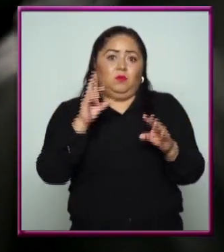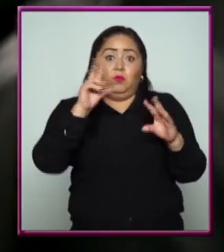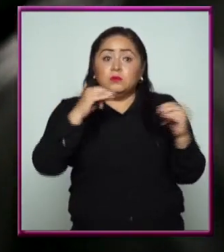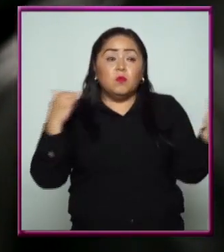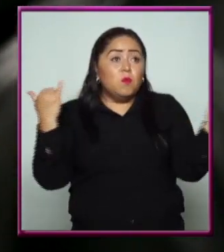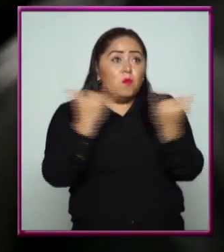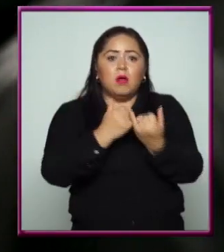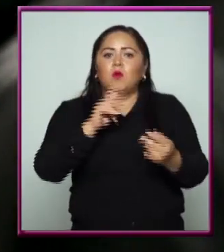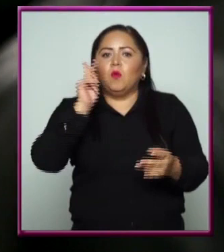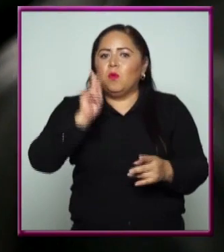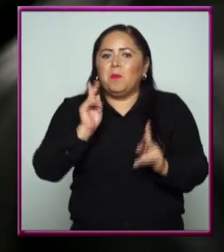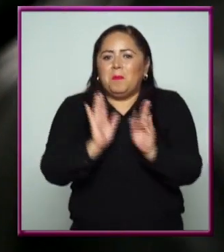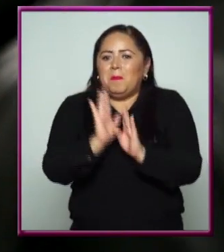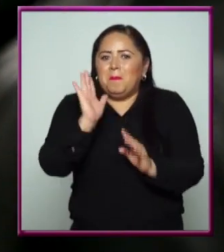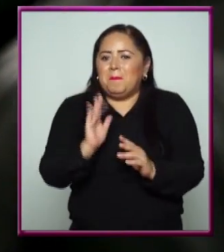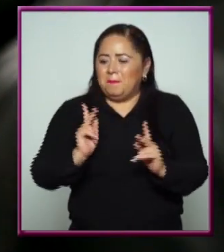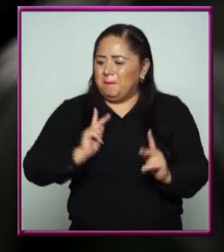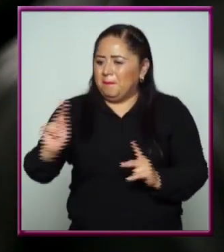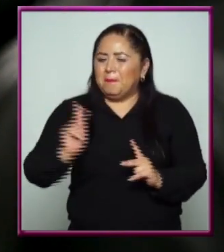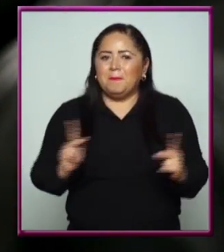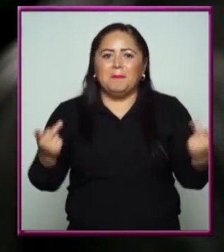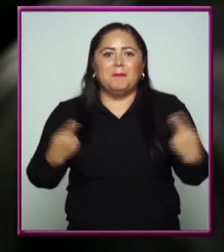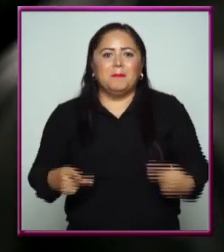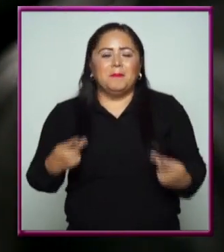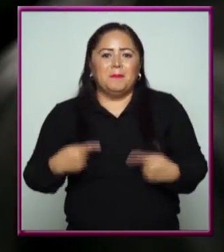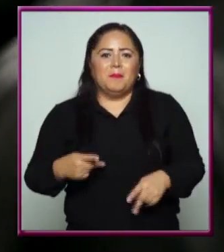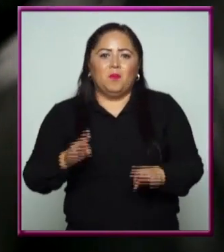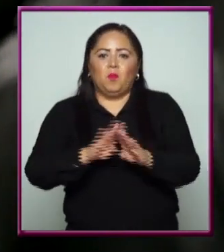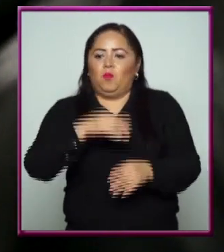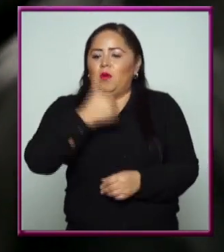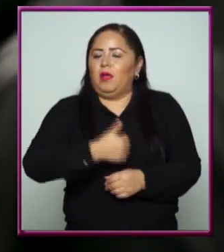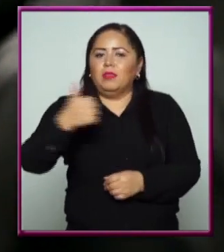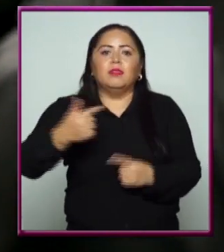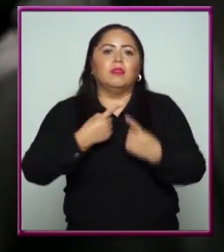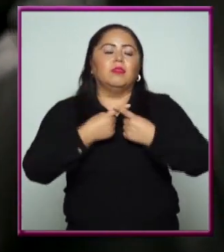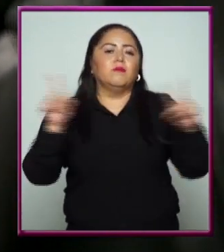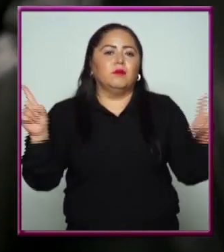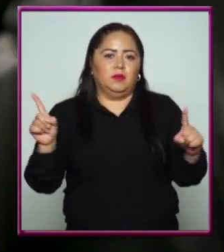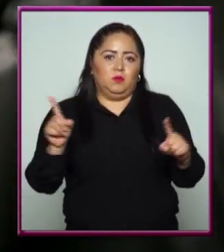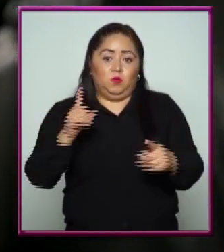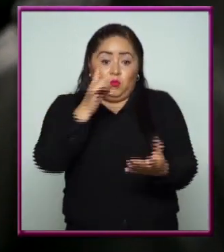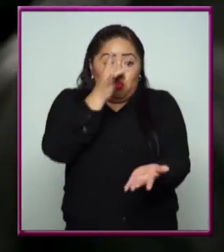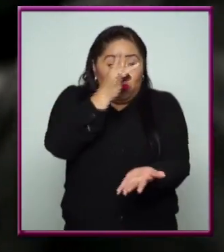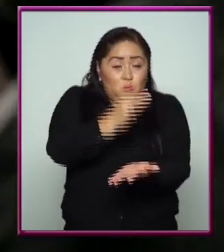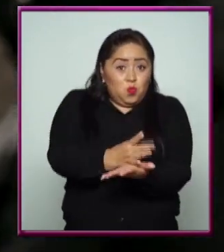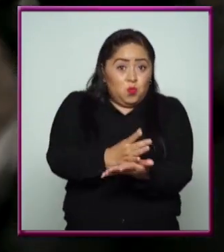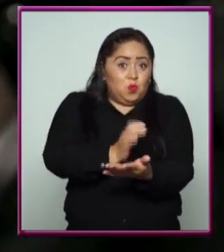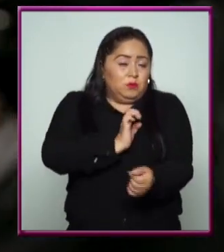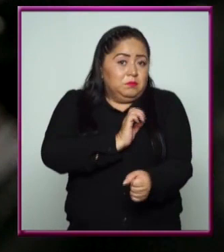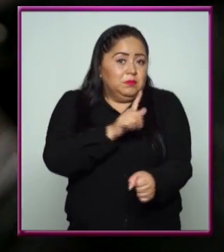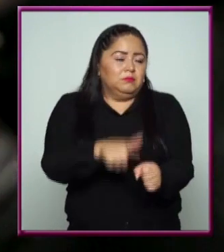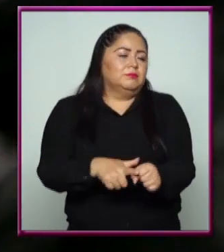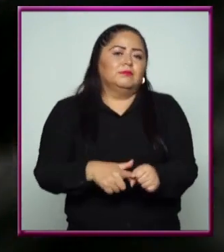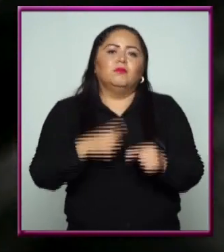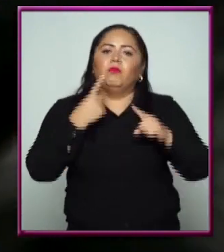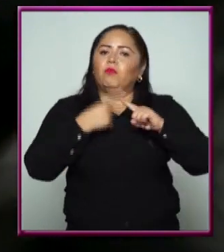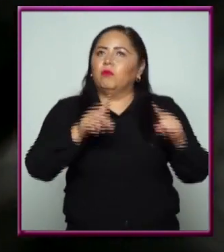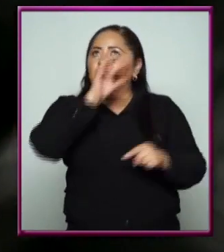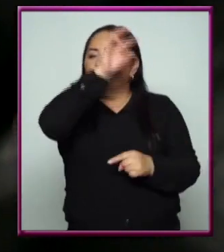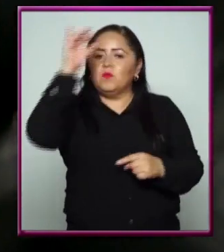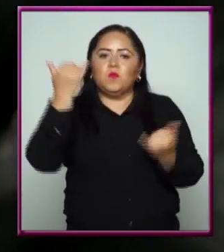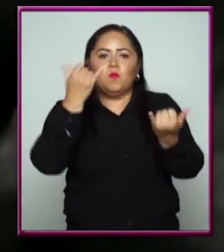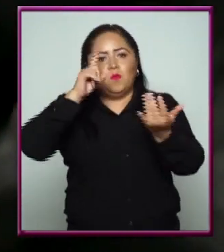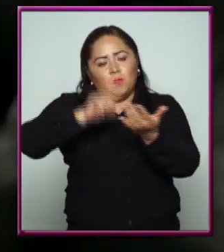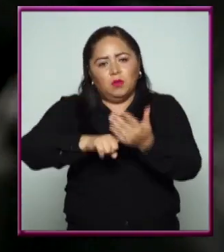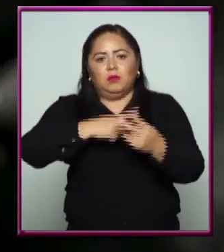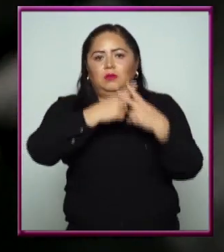un poco, igual que los seres humanos, pues hasta cierto punto somos cada uno único y especial, ¿no?